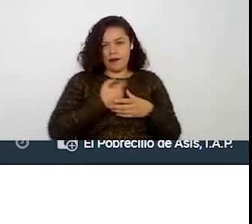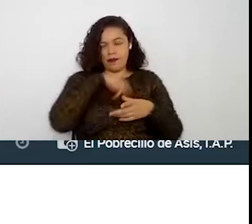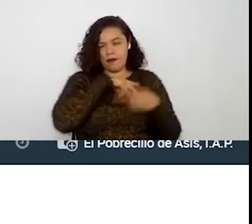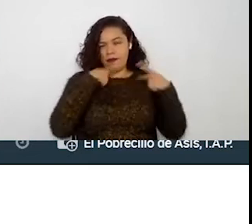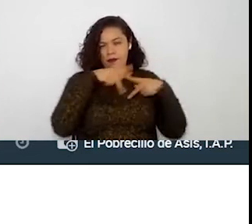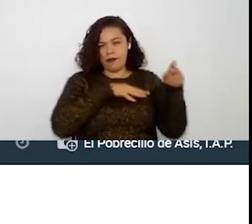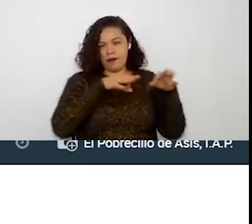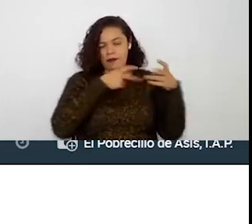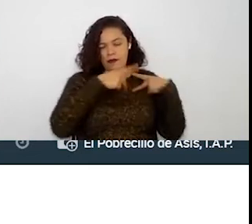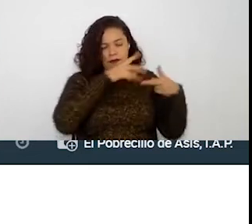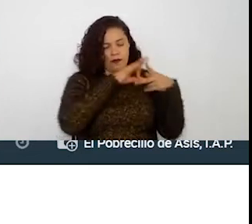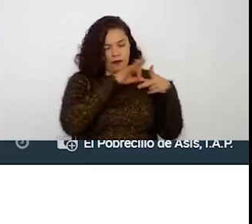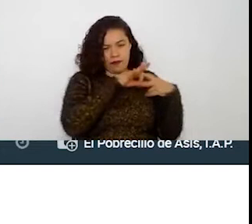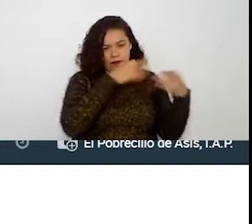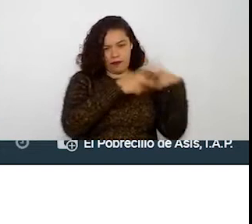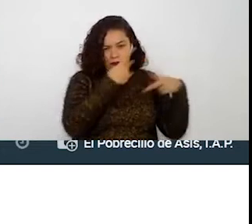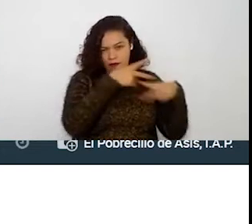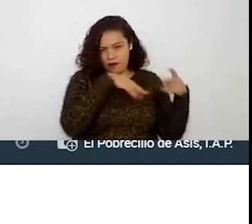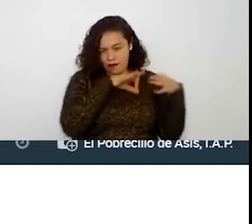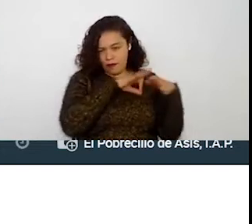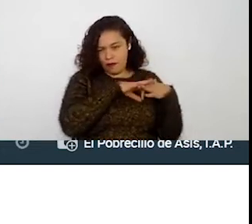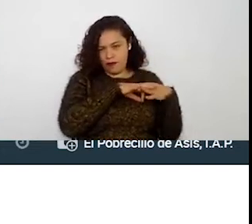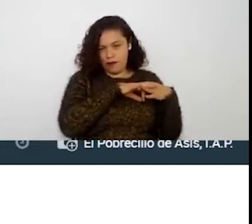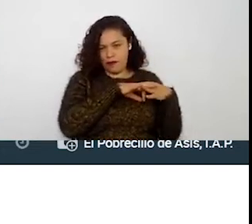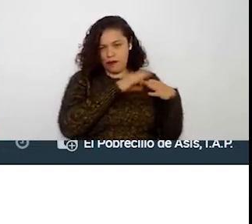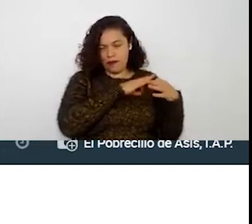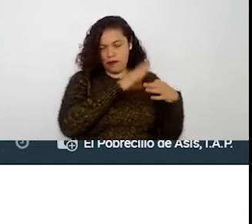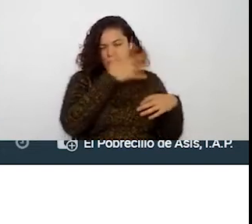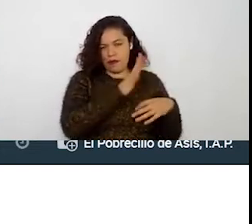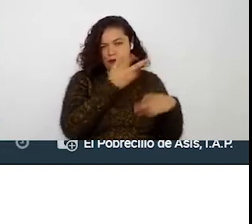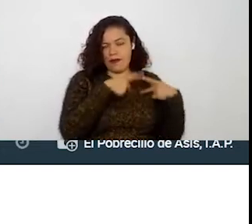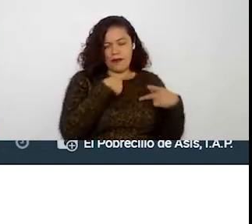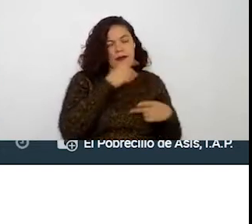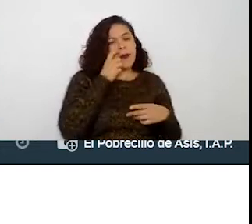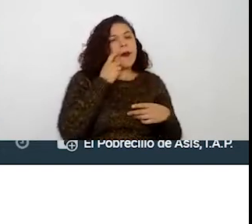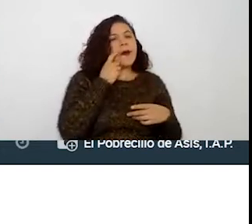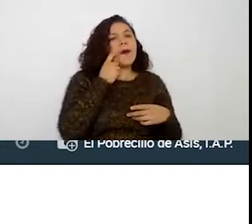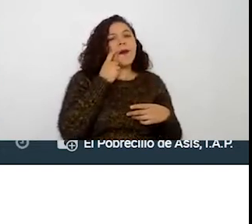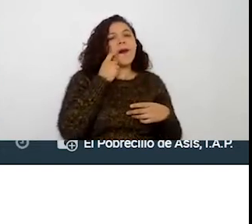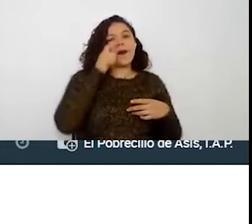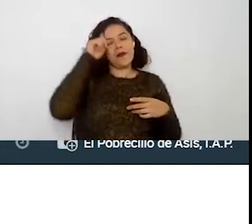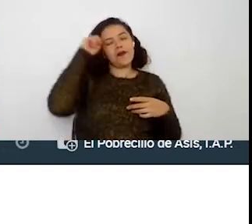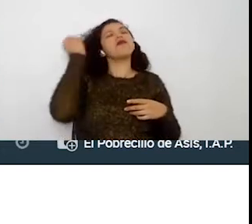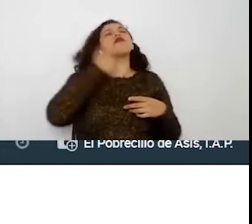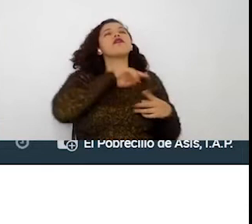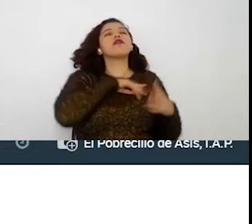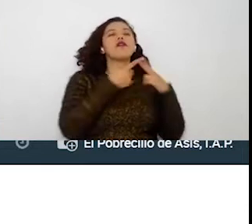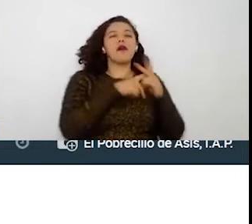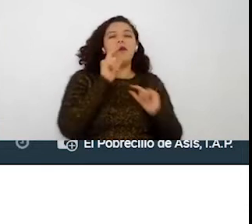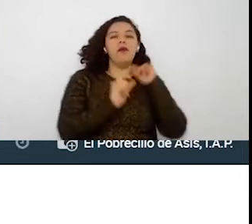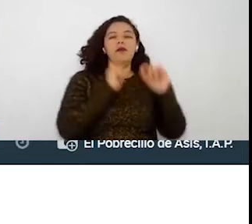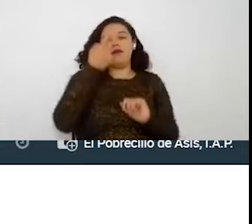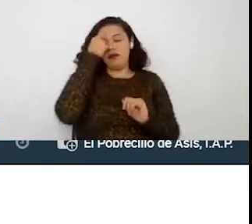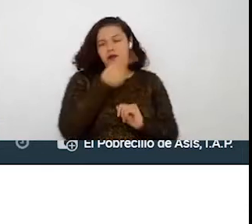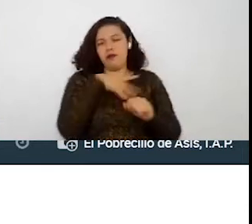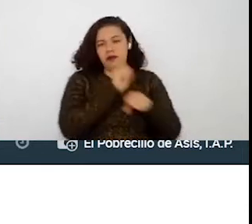recurrentes nosotros calculamos que pueden ser 10 personas es decir vamos empezando poco a poco a introducirnos a